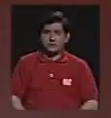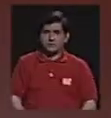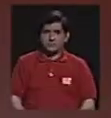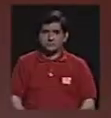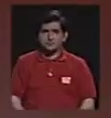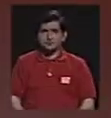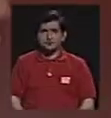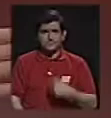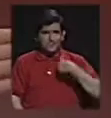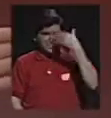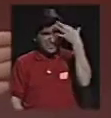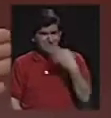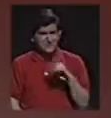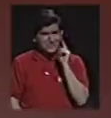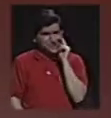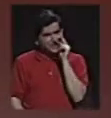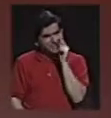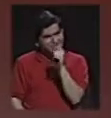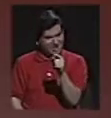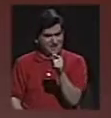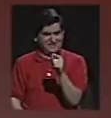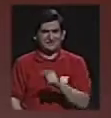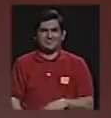Entonces, yo creo que ese